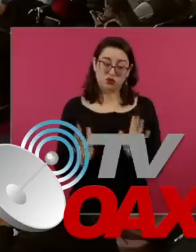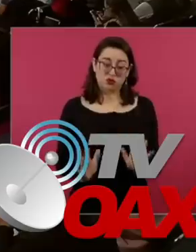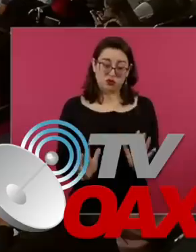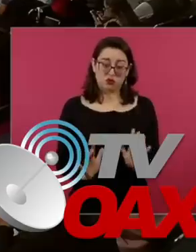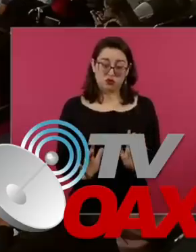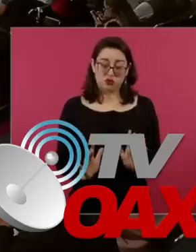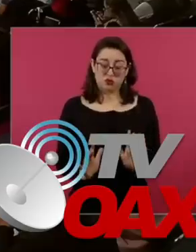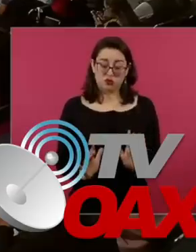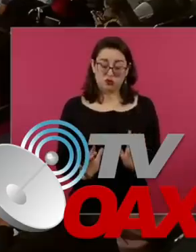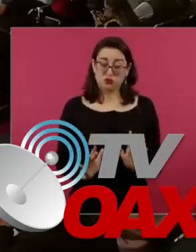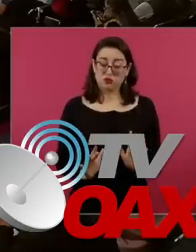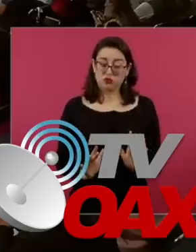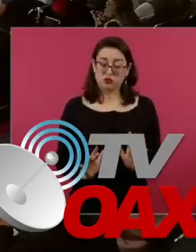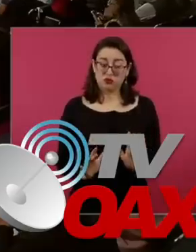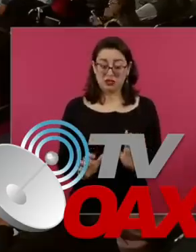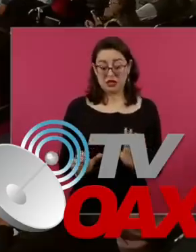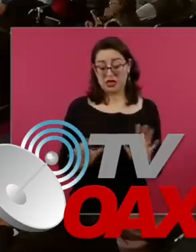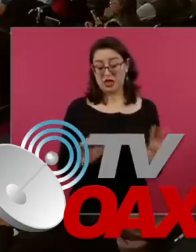No me cobres